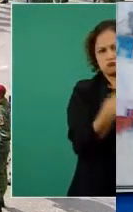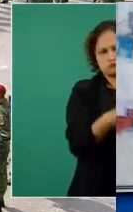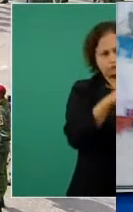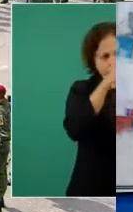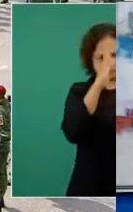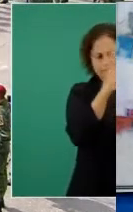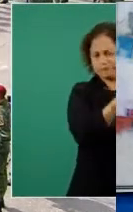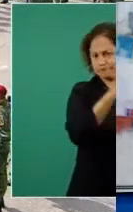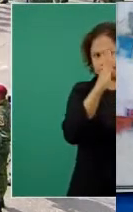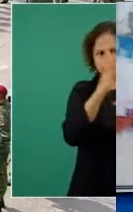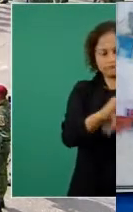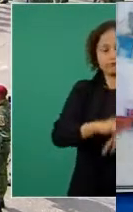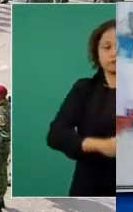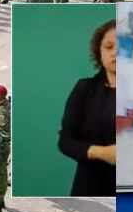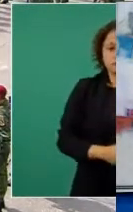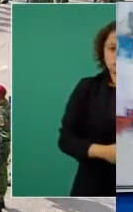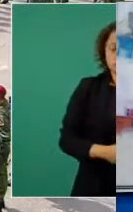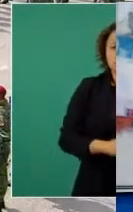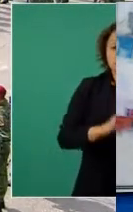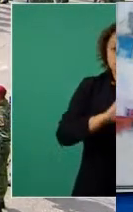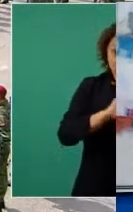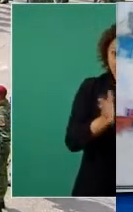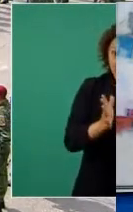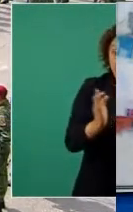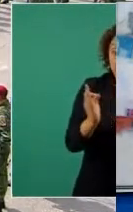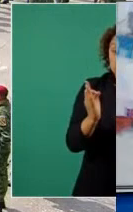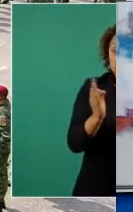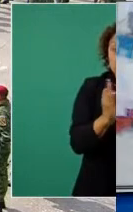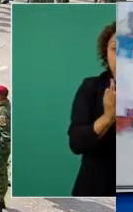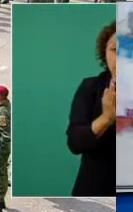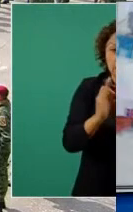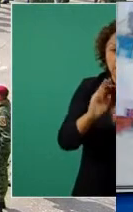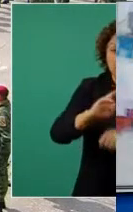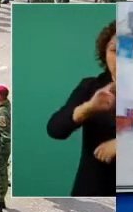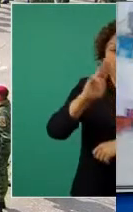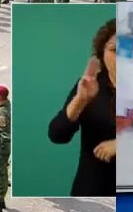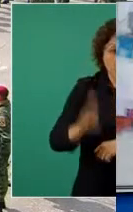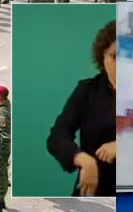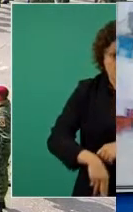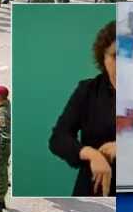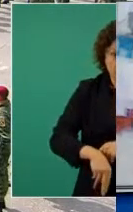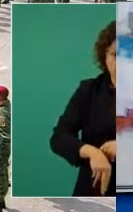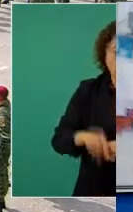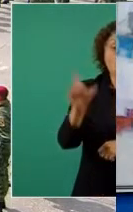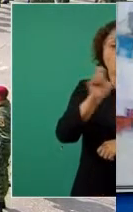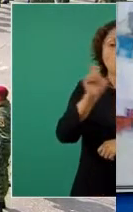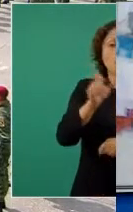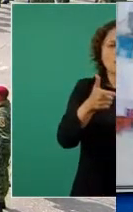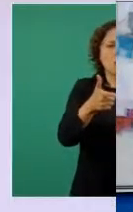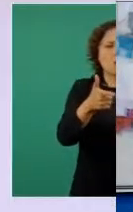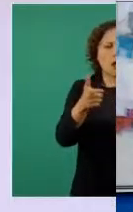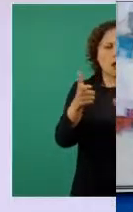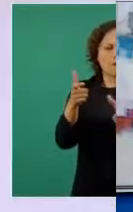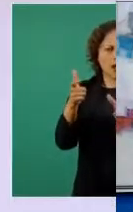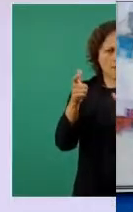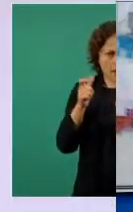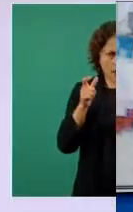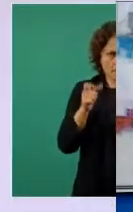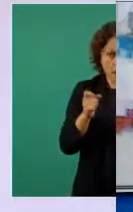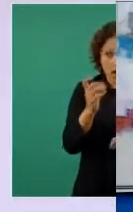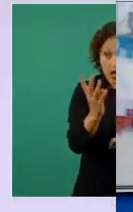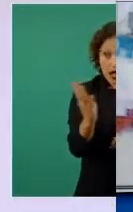Cuando lo iban a fusilar, a 4 metros de distancia, los